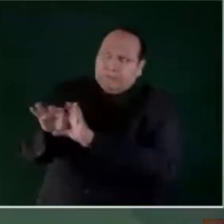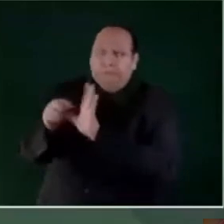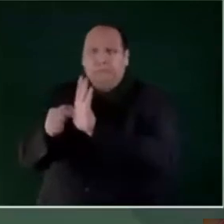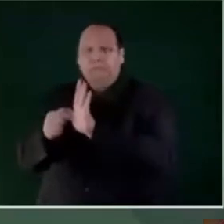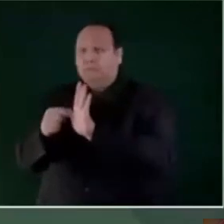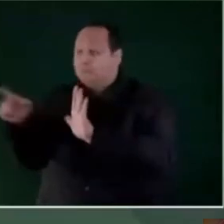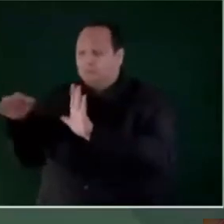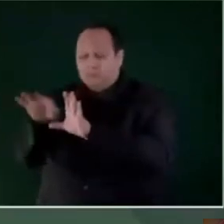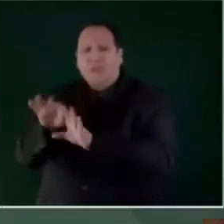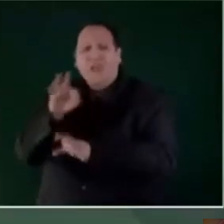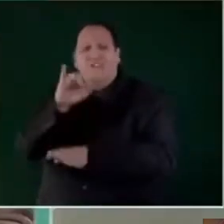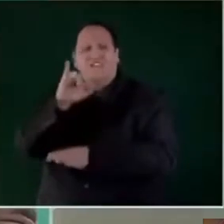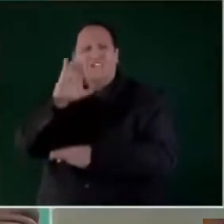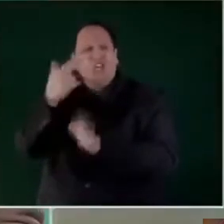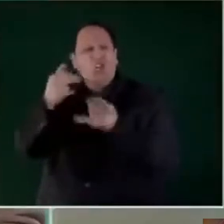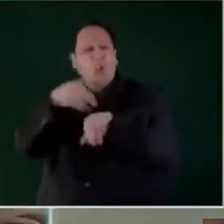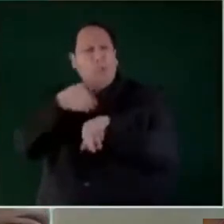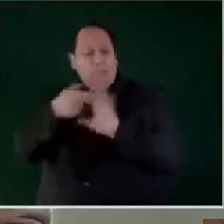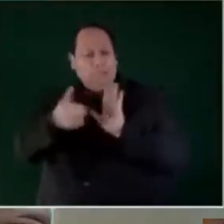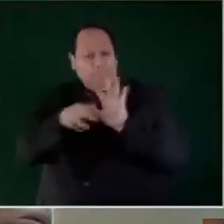para ir a votar y ahí estaban